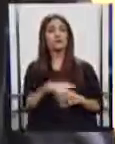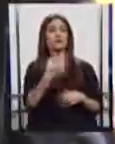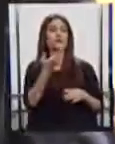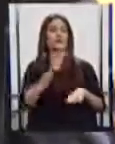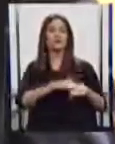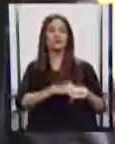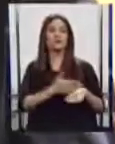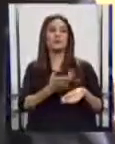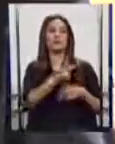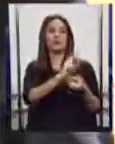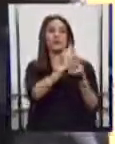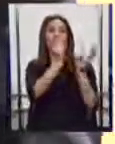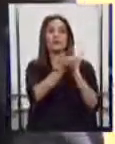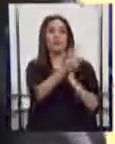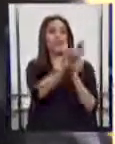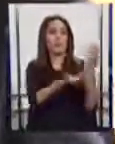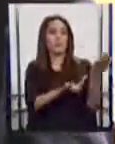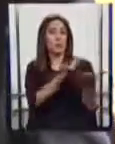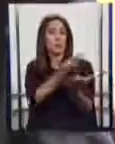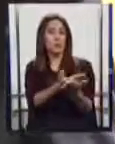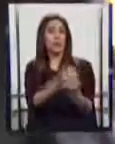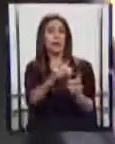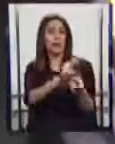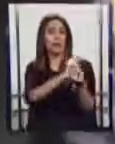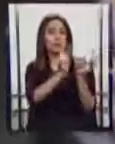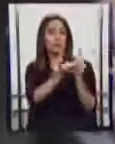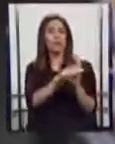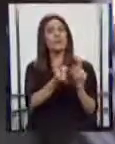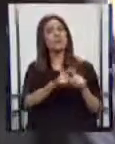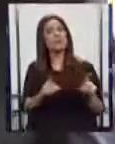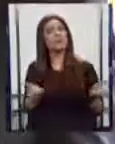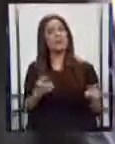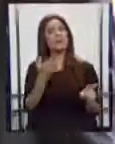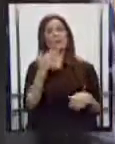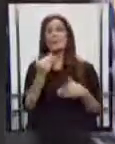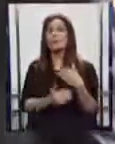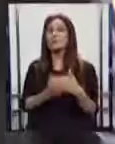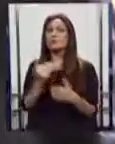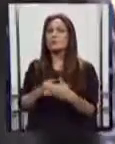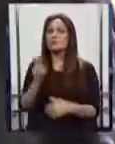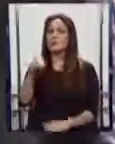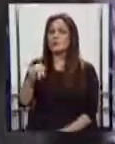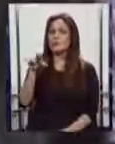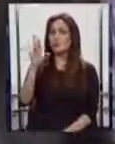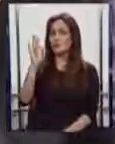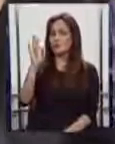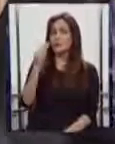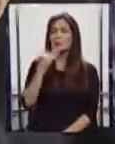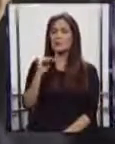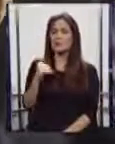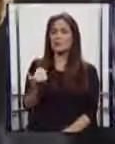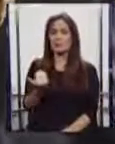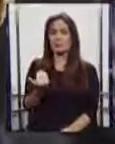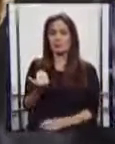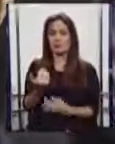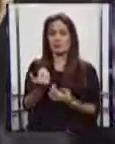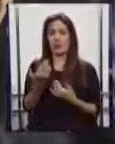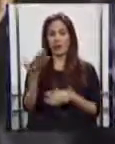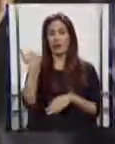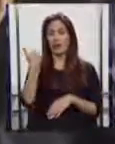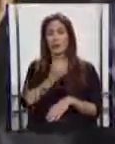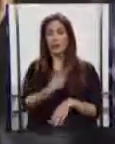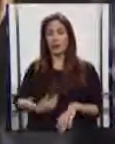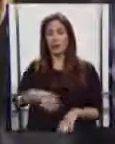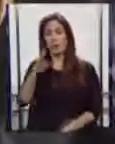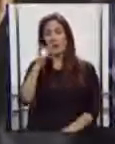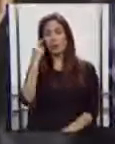las reformas que se proponga plantear el presidente. ¿Cuál podría ser la diferencia con el proceso del año 2007? Digo, en el año 2007 tuvimos al presidente